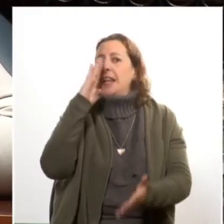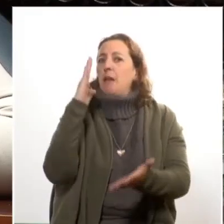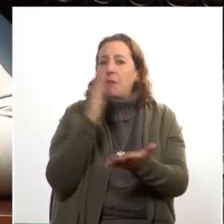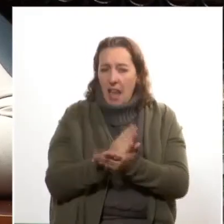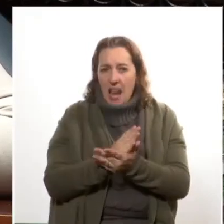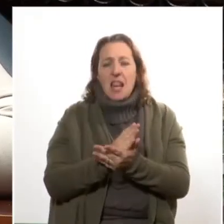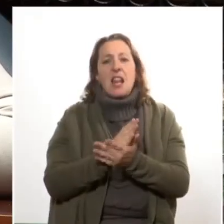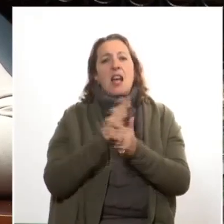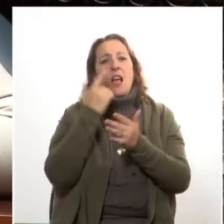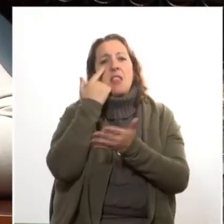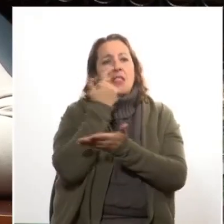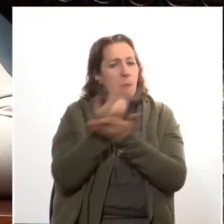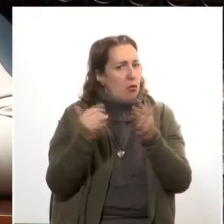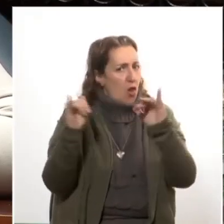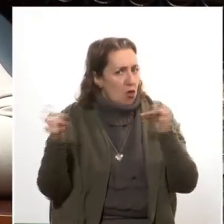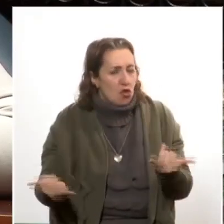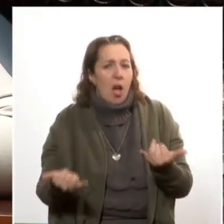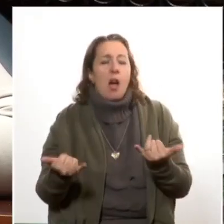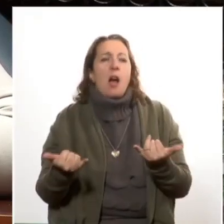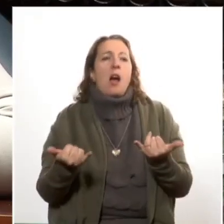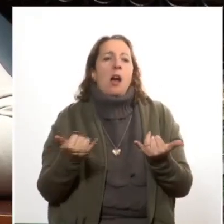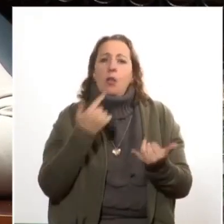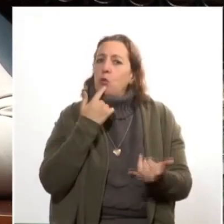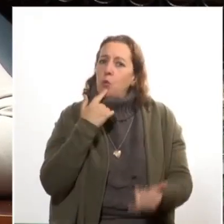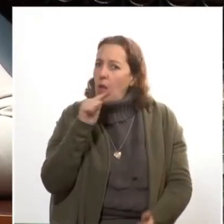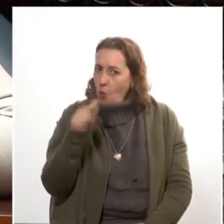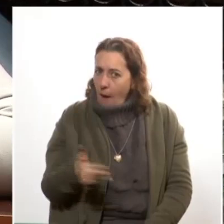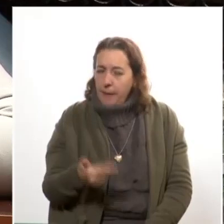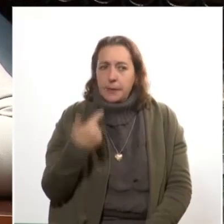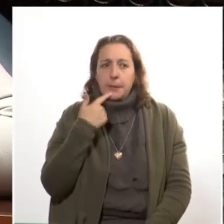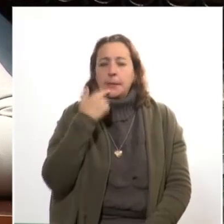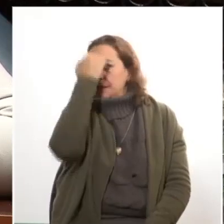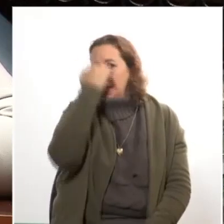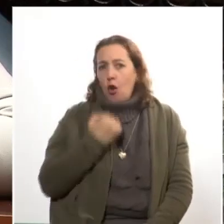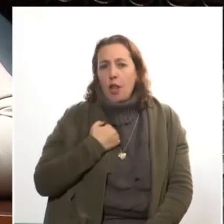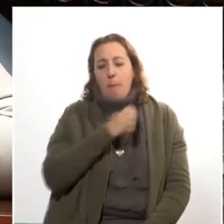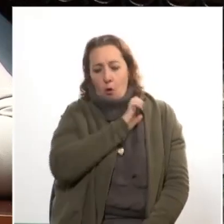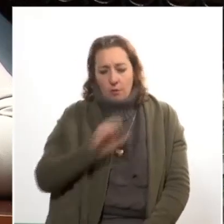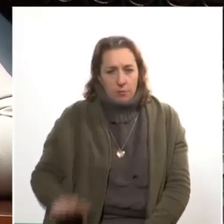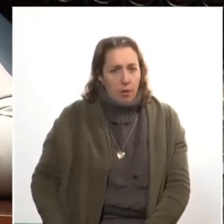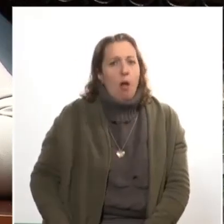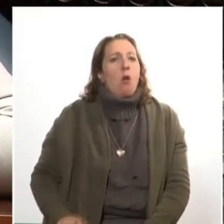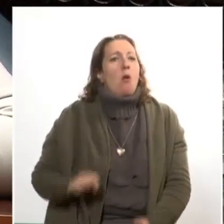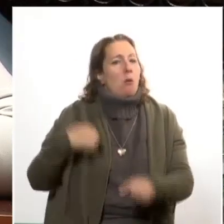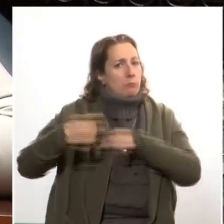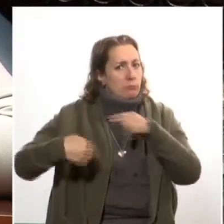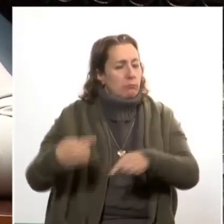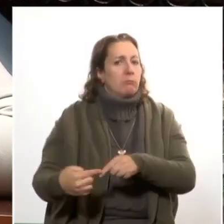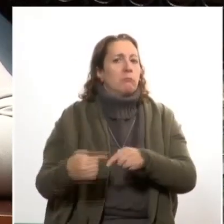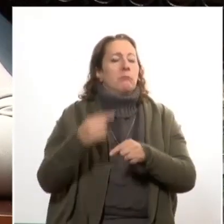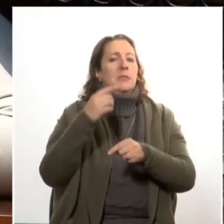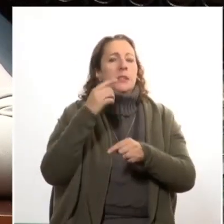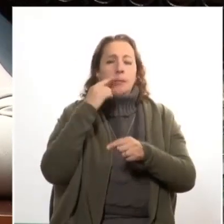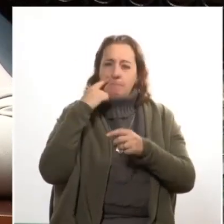quedado demostrado, sin lugar a dudas, un terrorismo de Estado practicado con saña, también en